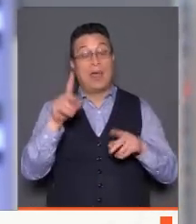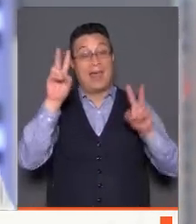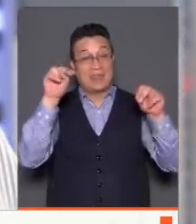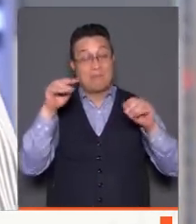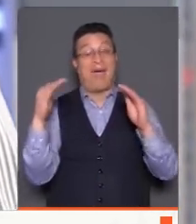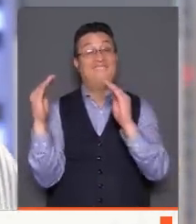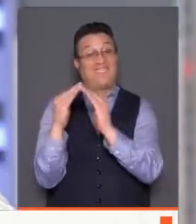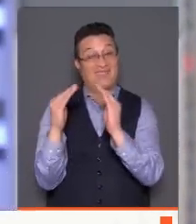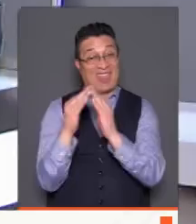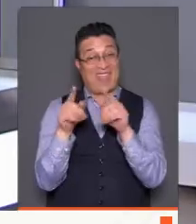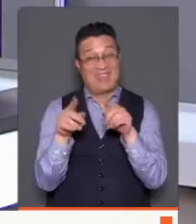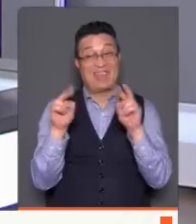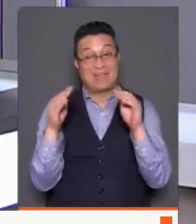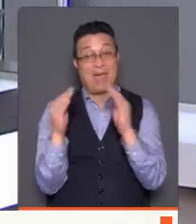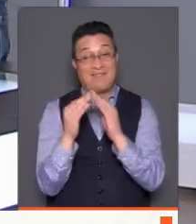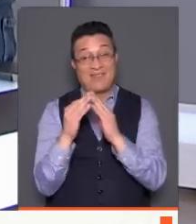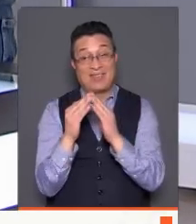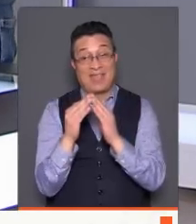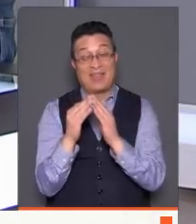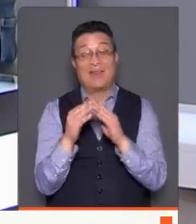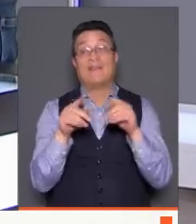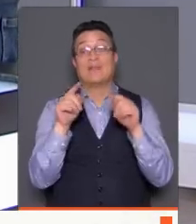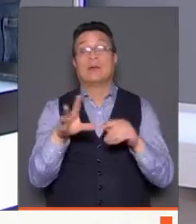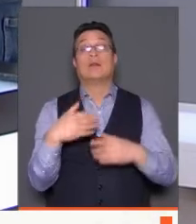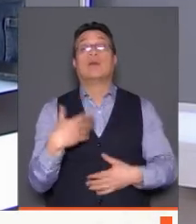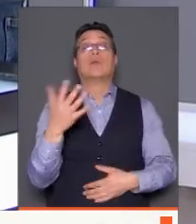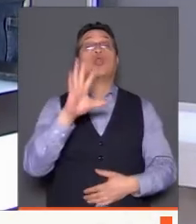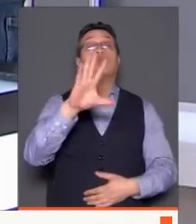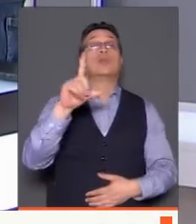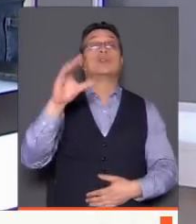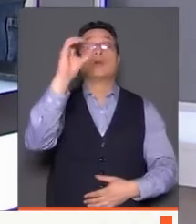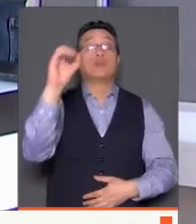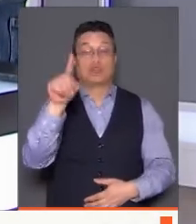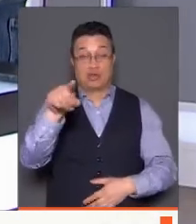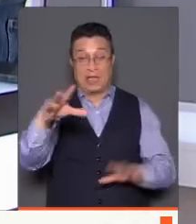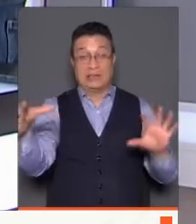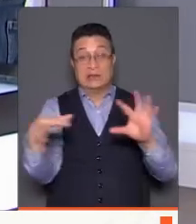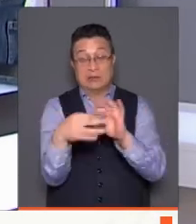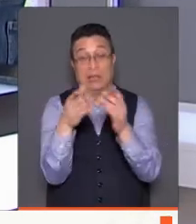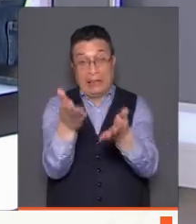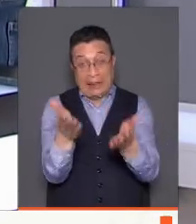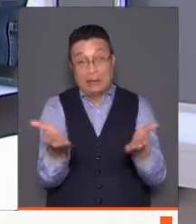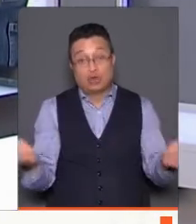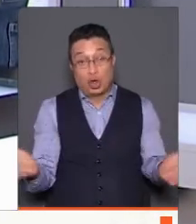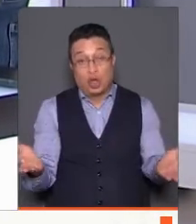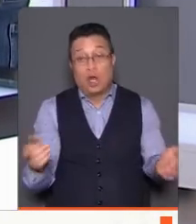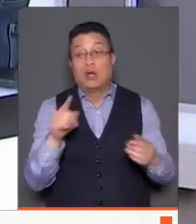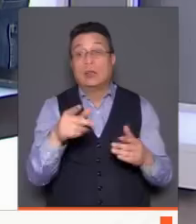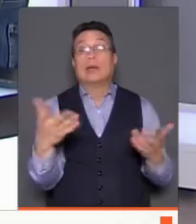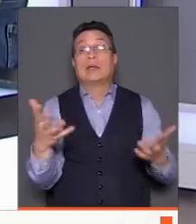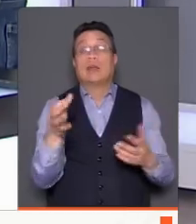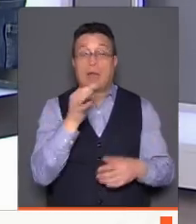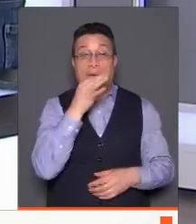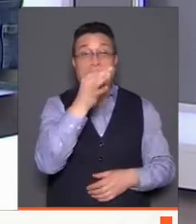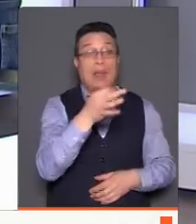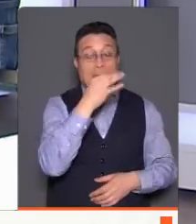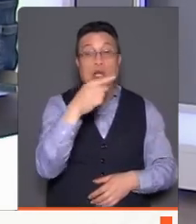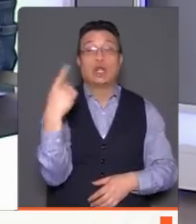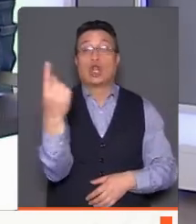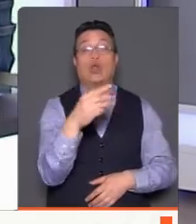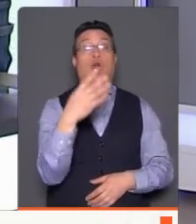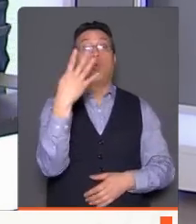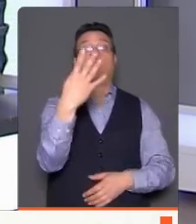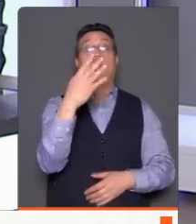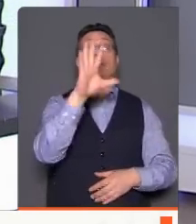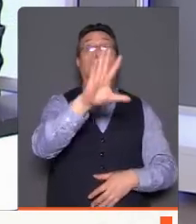ver, la vivienda digna, yo mismo... Lo que pasa es que los cuatro séptimos tiene que ver con eso, porque lo que le han transmitido al país es que con los cuatro séptimos